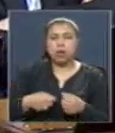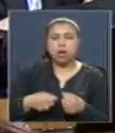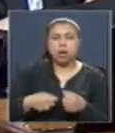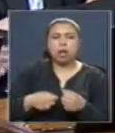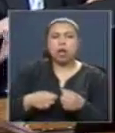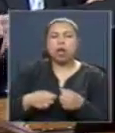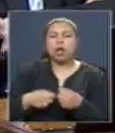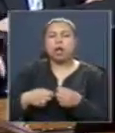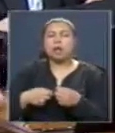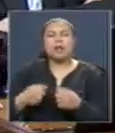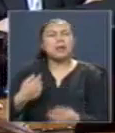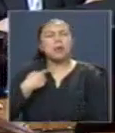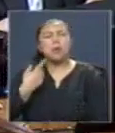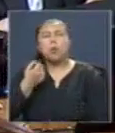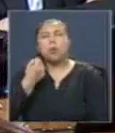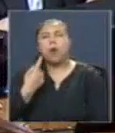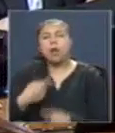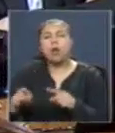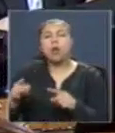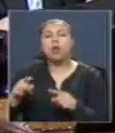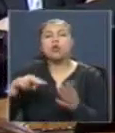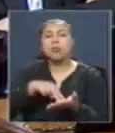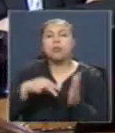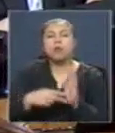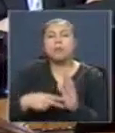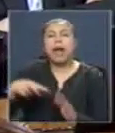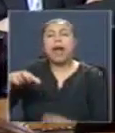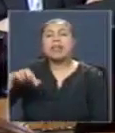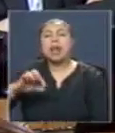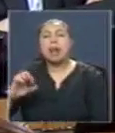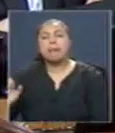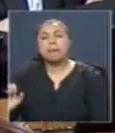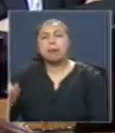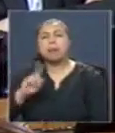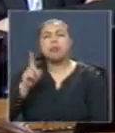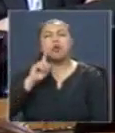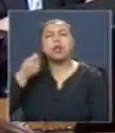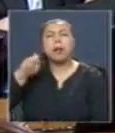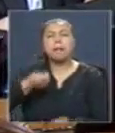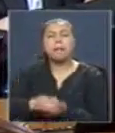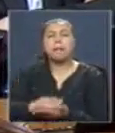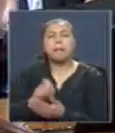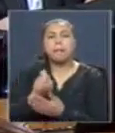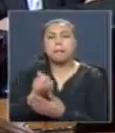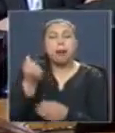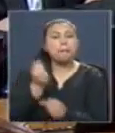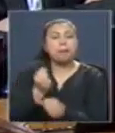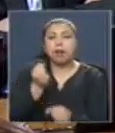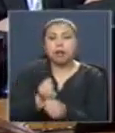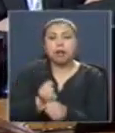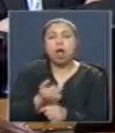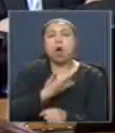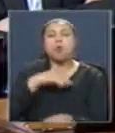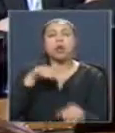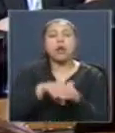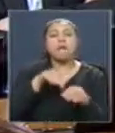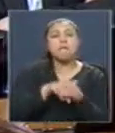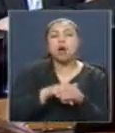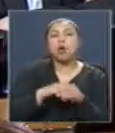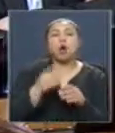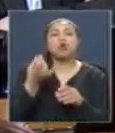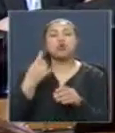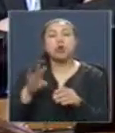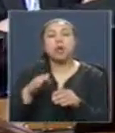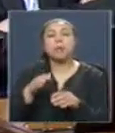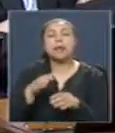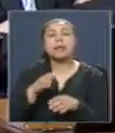simplificada. ¿Y cuál es el otro problema que nos decían las pymes? Que no tenían capital de trabajo, porque los bancos solo le prestan plata a